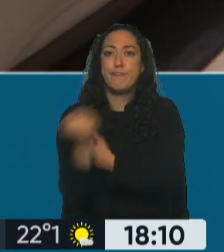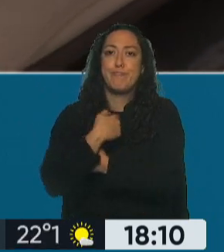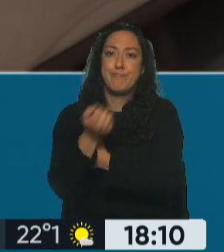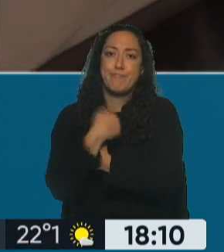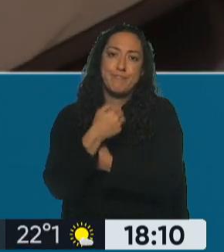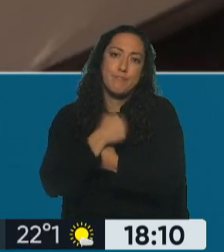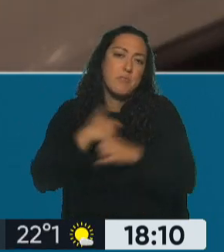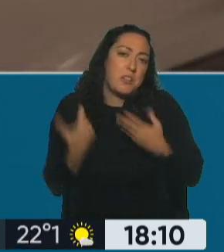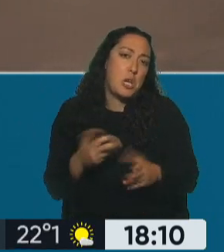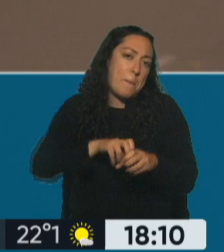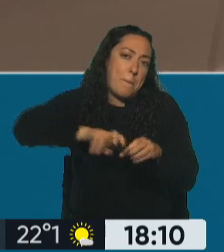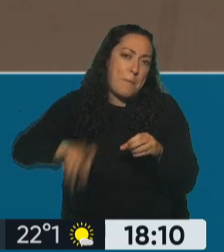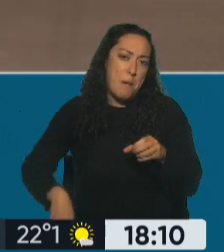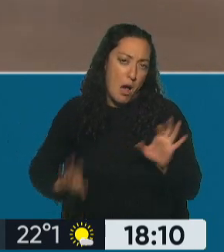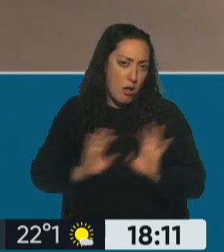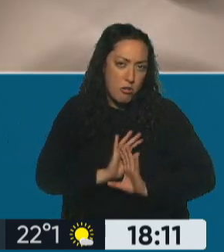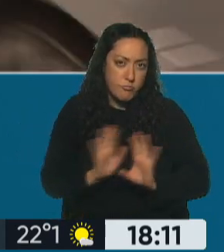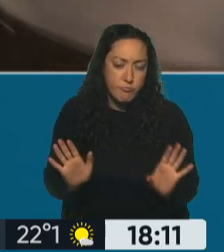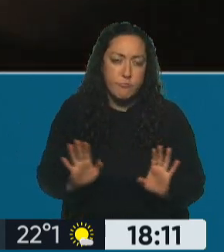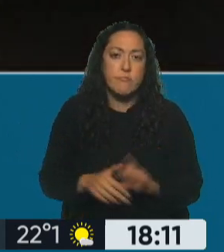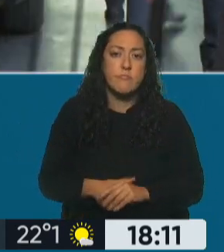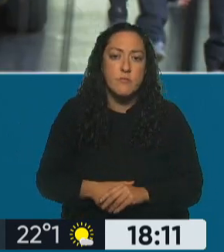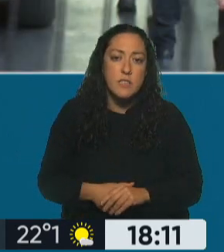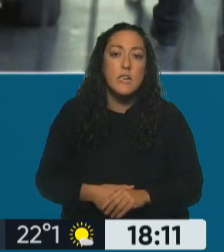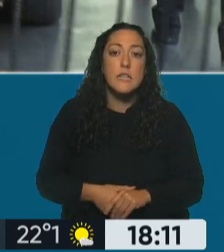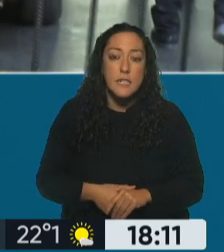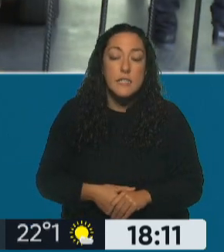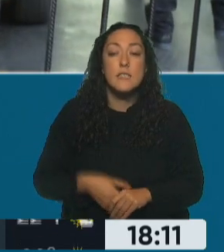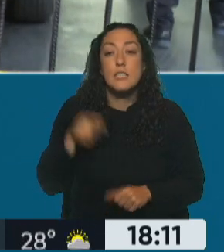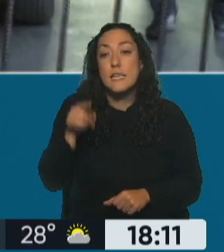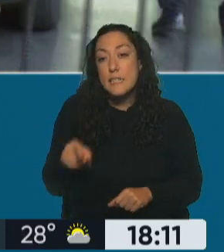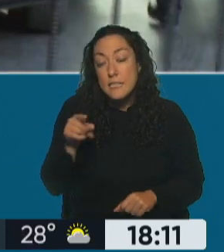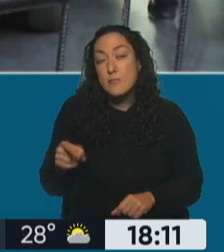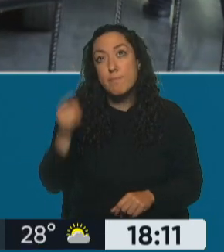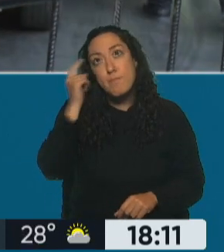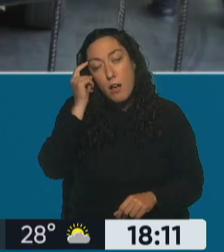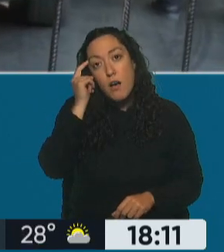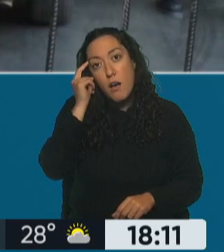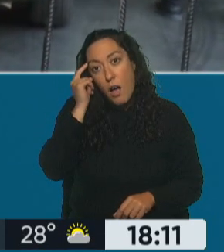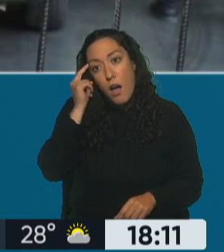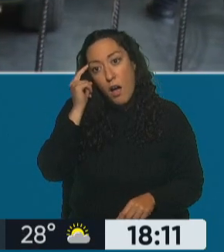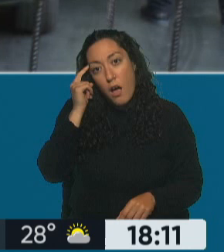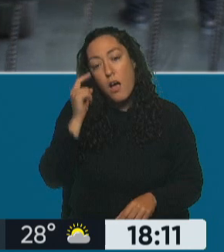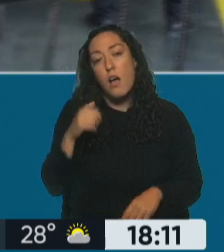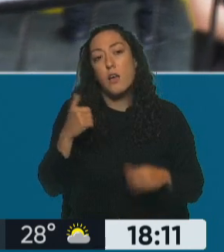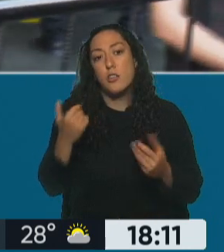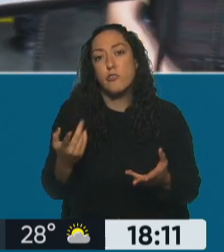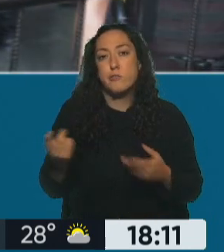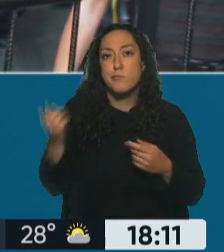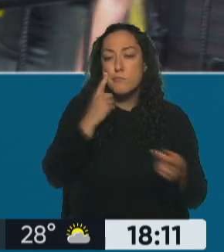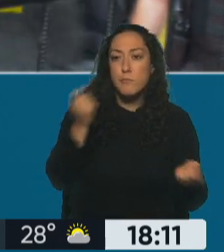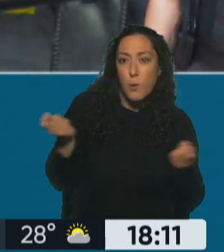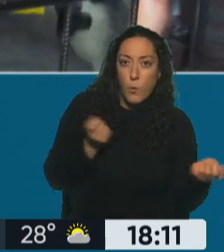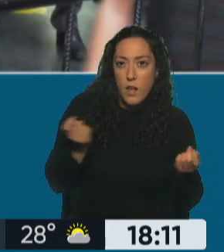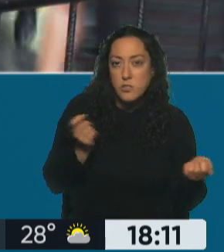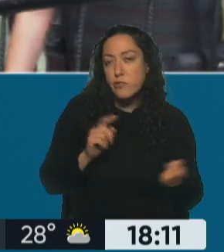Con lo cual, marca una diferencia grande y ahí te lleva directamente a pensar, no voy a poder hacer una especulación larga con